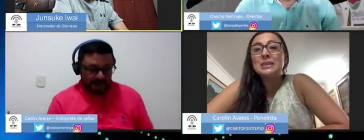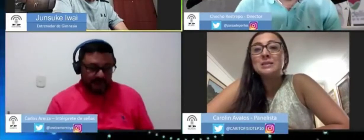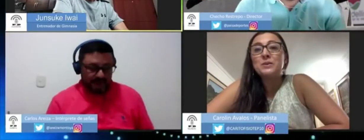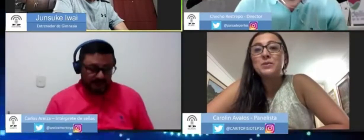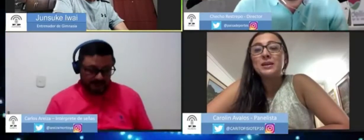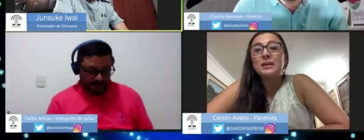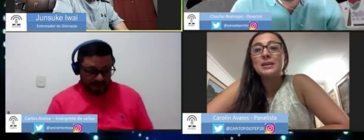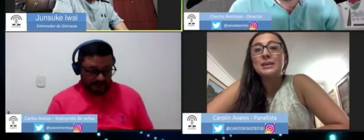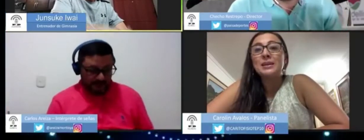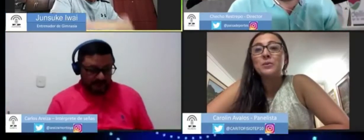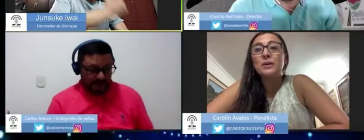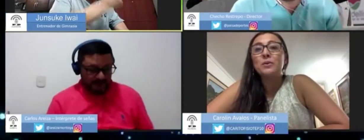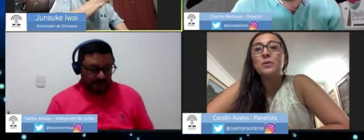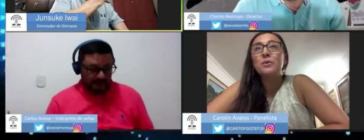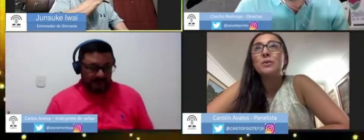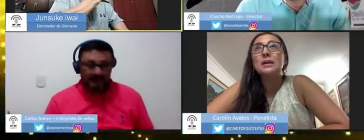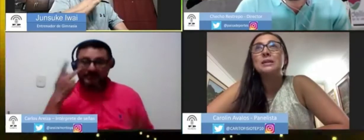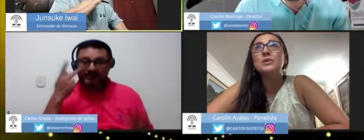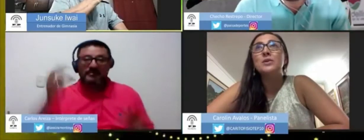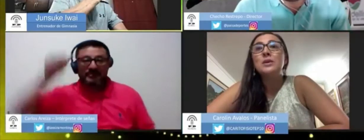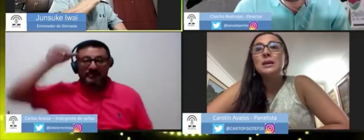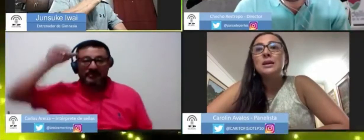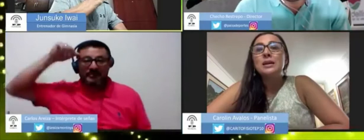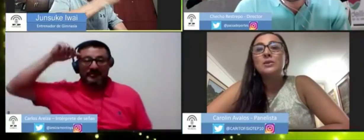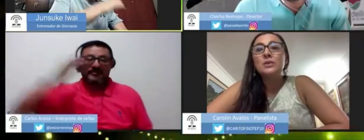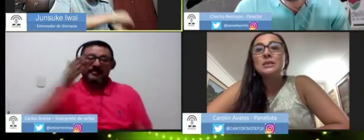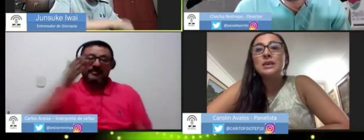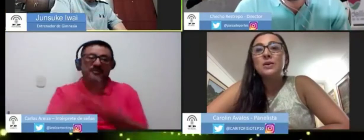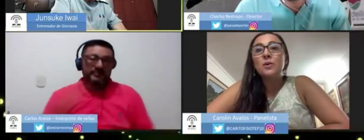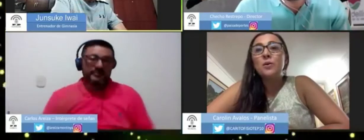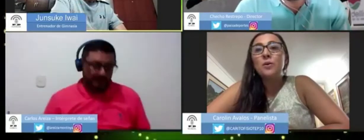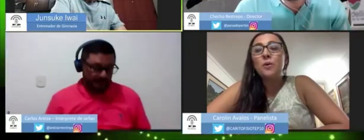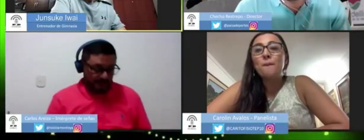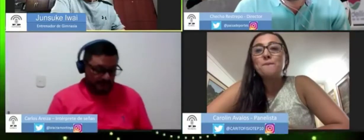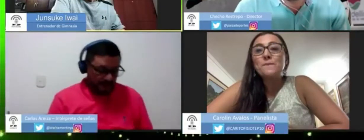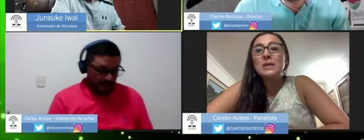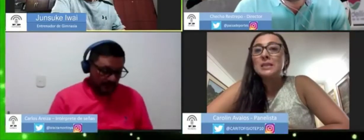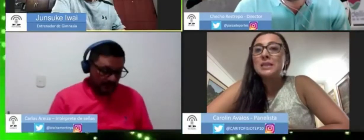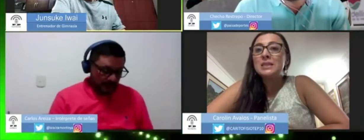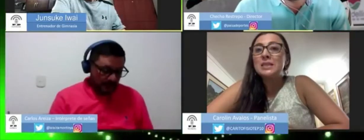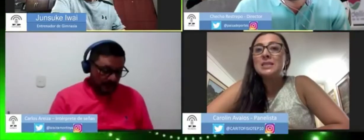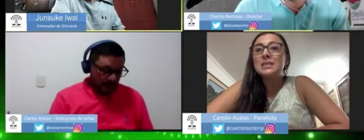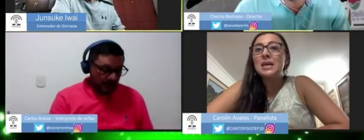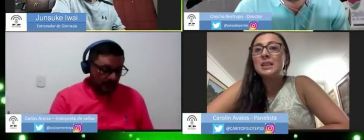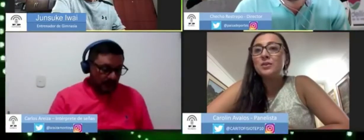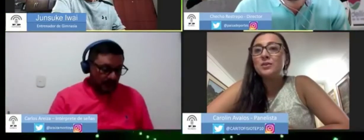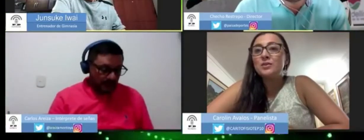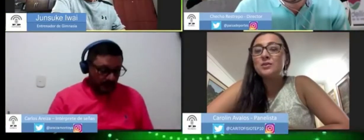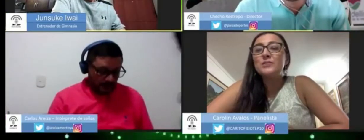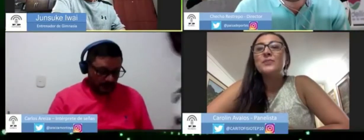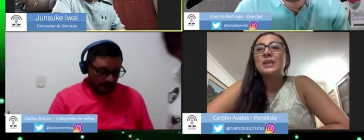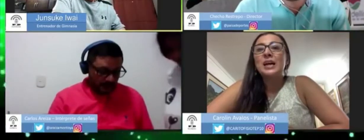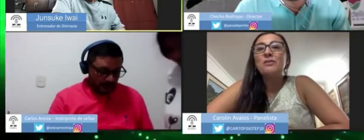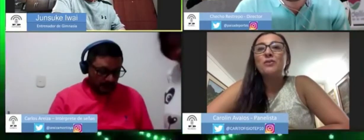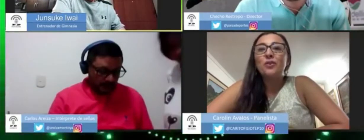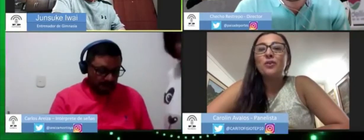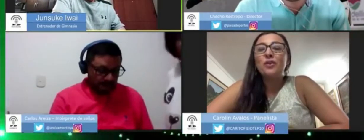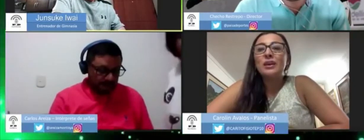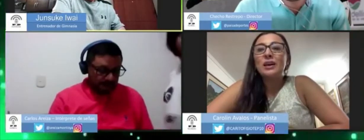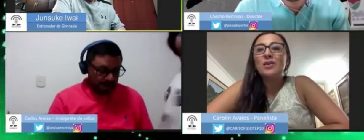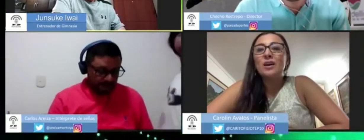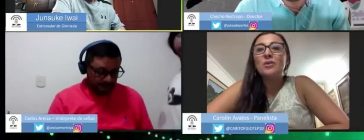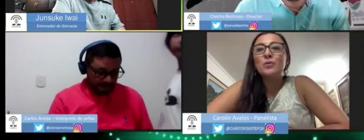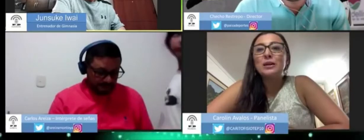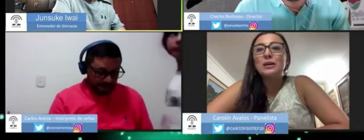ese personaje y recuerdo con cariño el Coliseo. El Jessy Santos. Santos. Al fondo